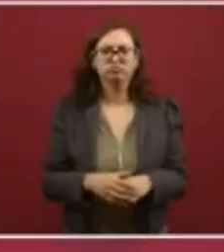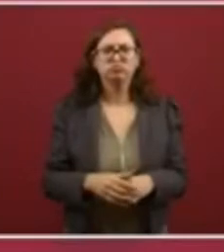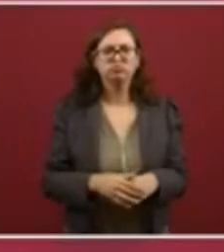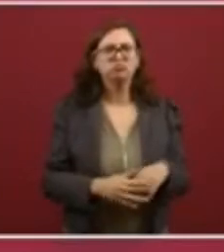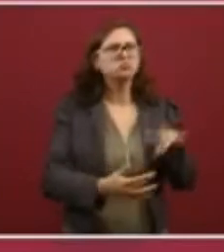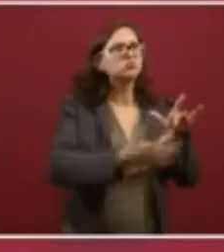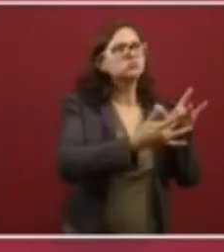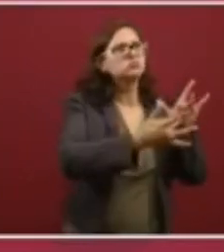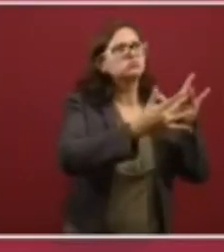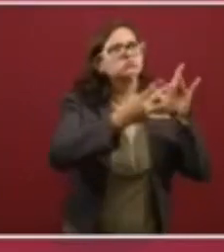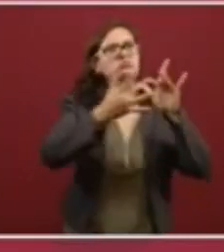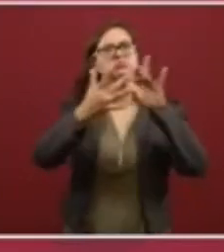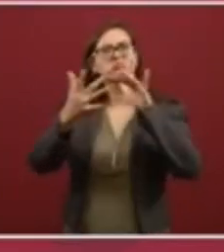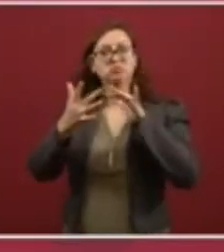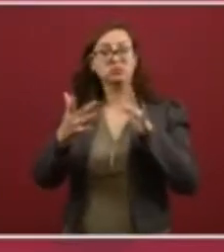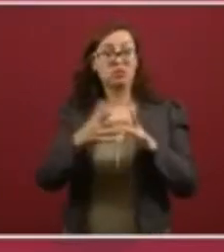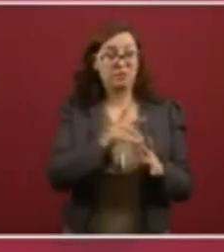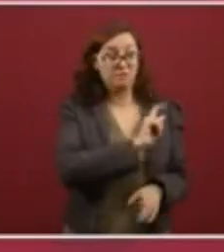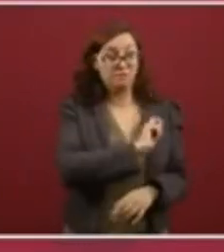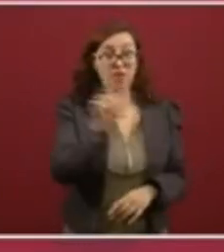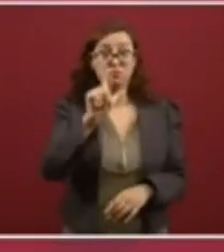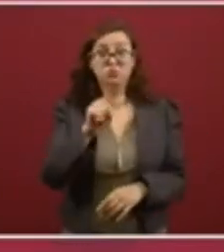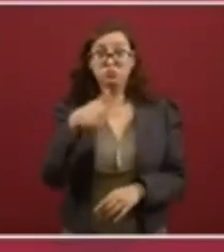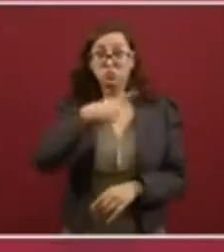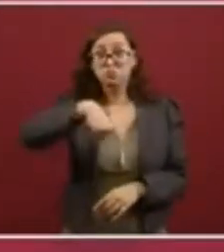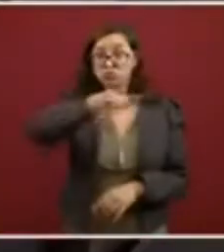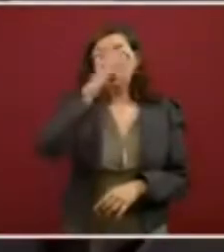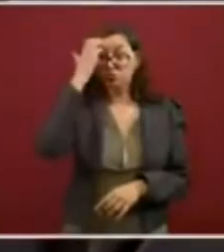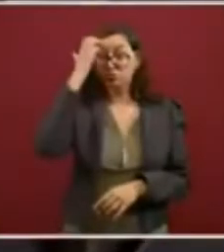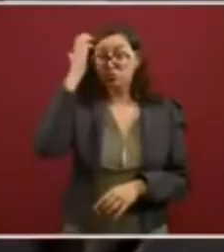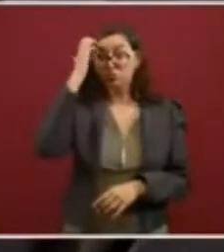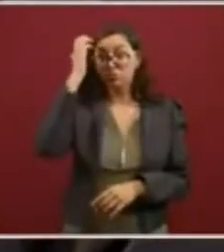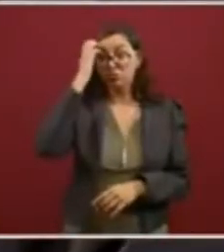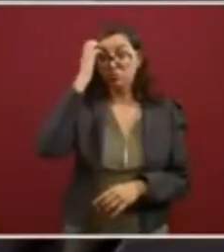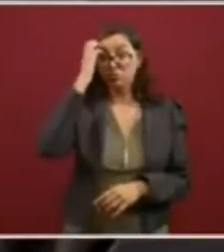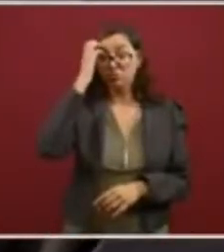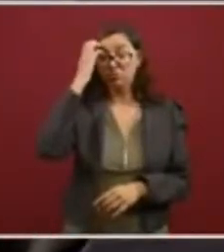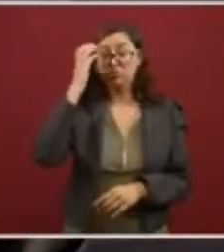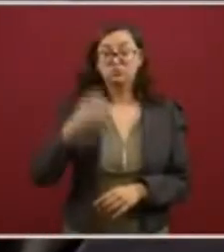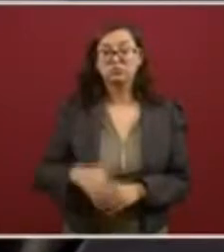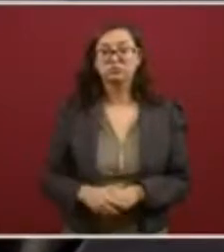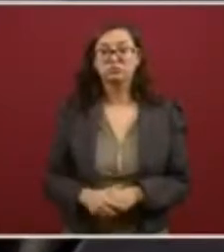famosos, y sí,